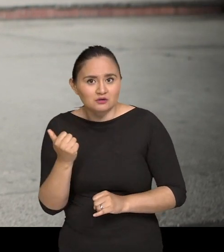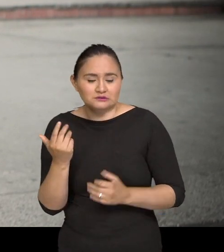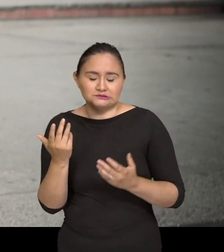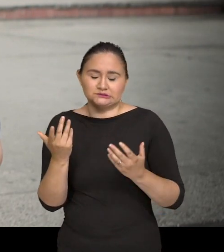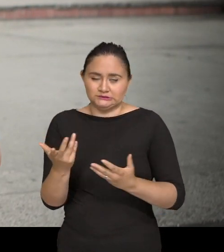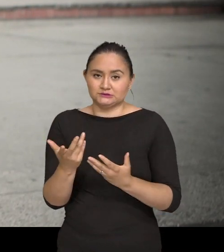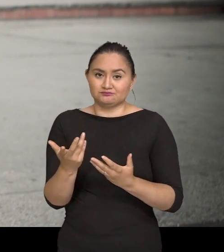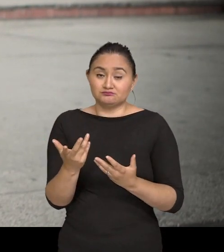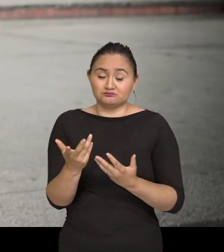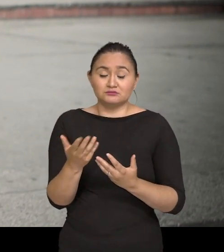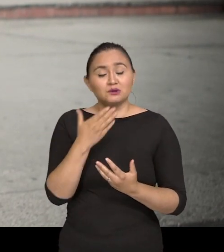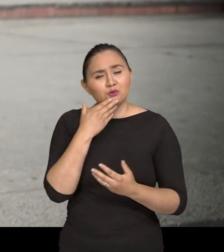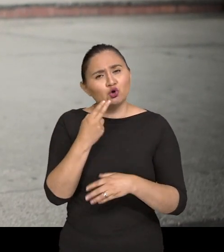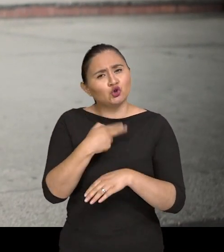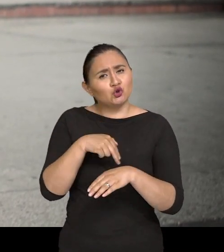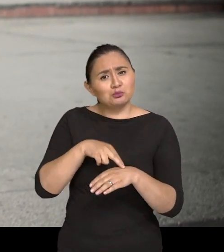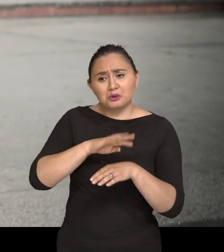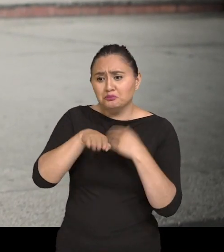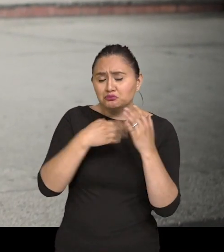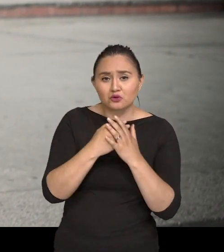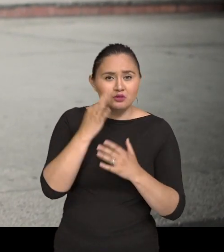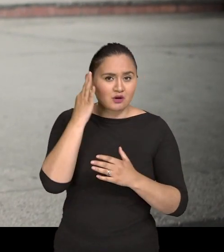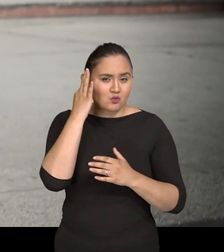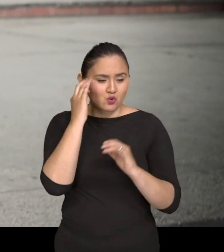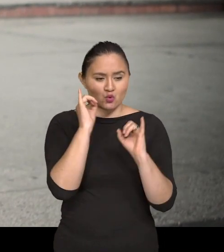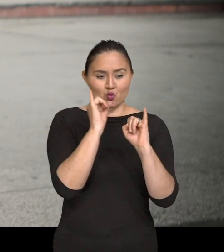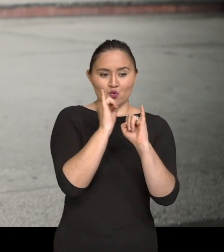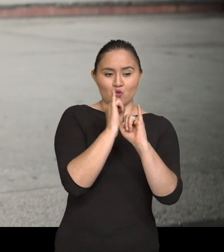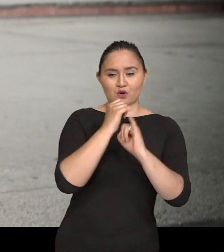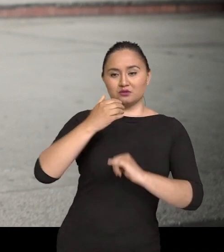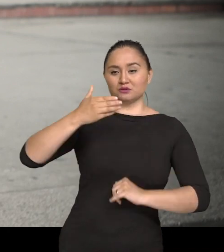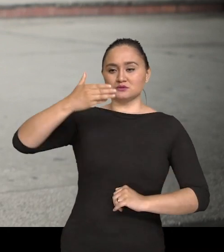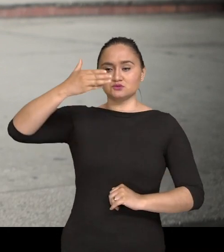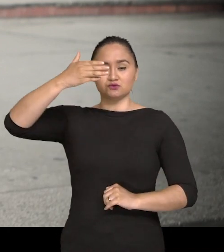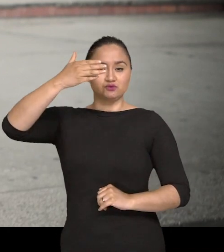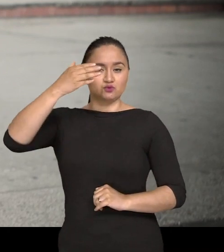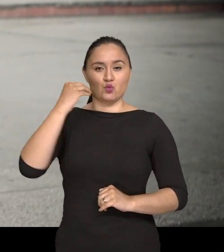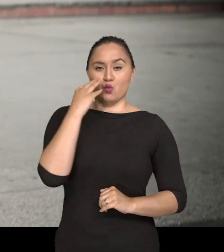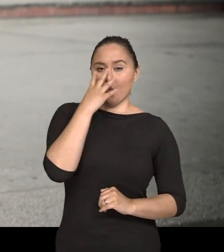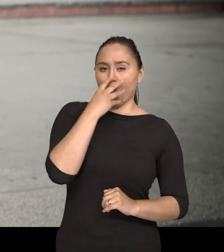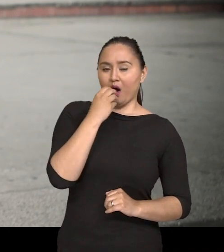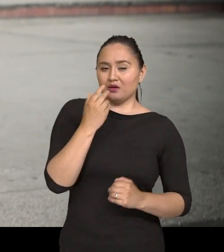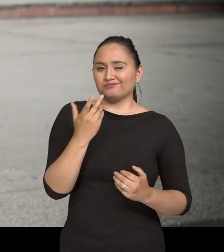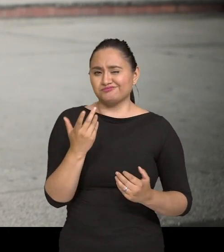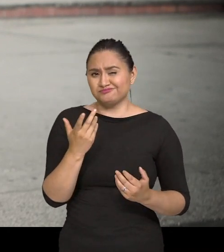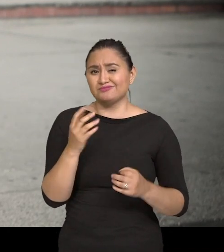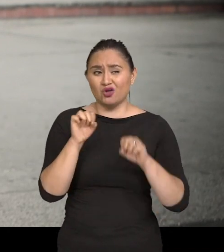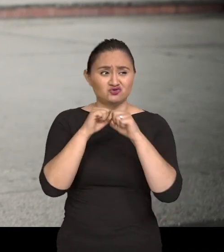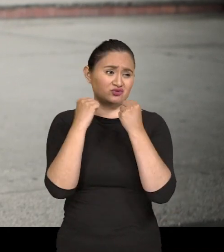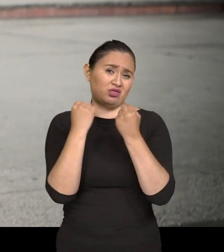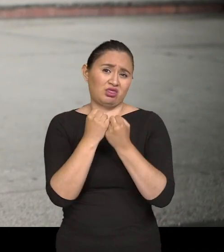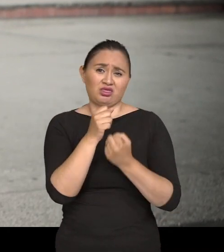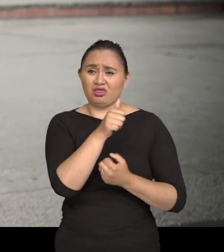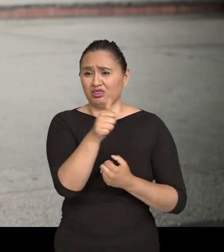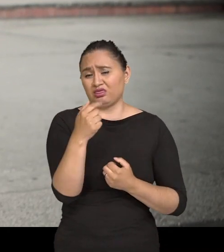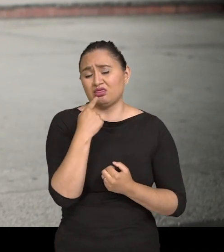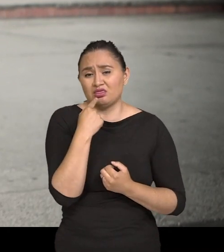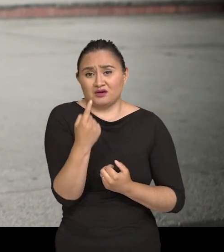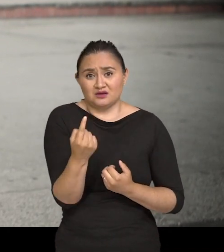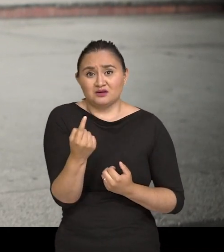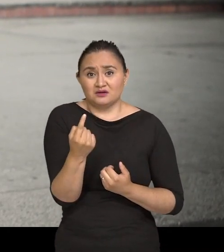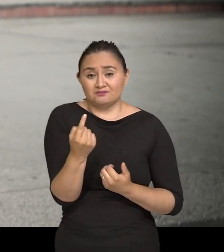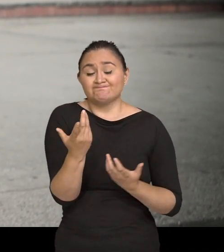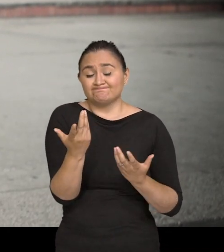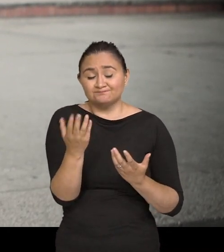que todas las chicas sean delgadas altas ópticas entonces se preocupan por su